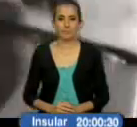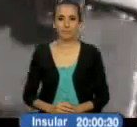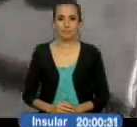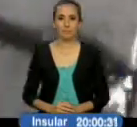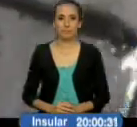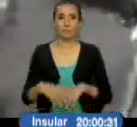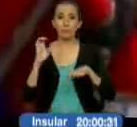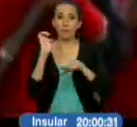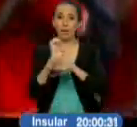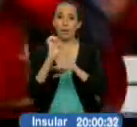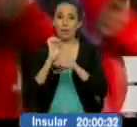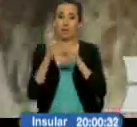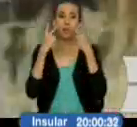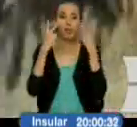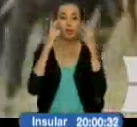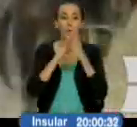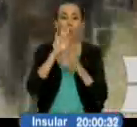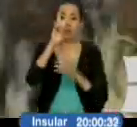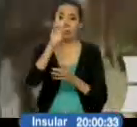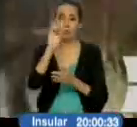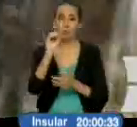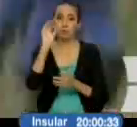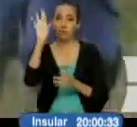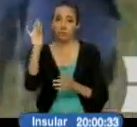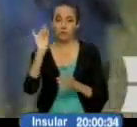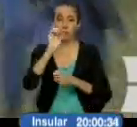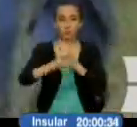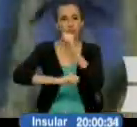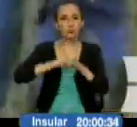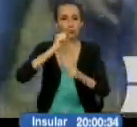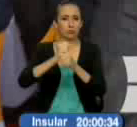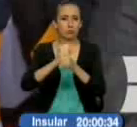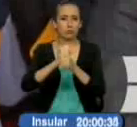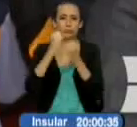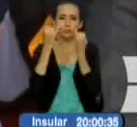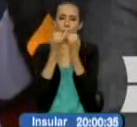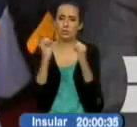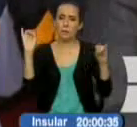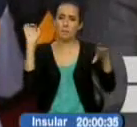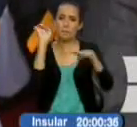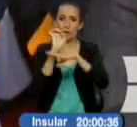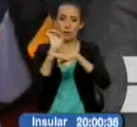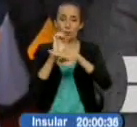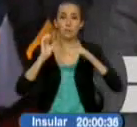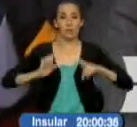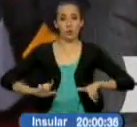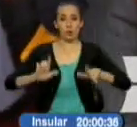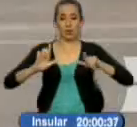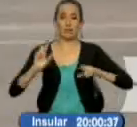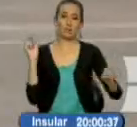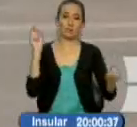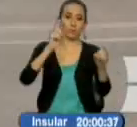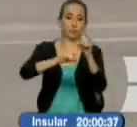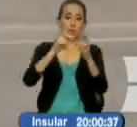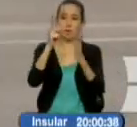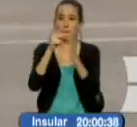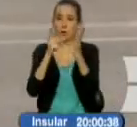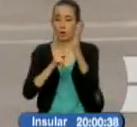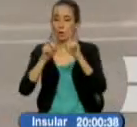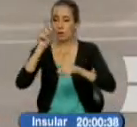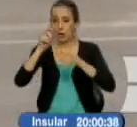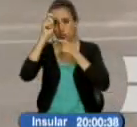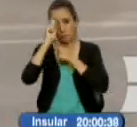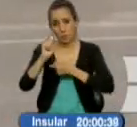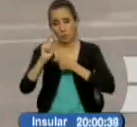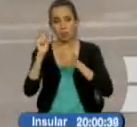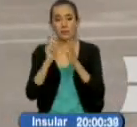El Ecuador conmemora 208 años del primer grito de la independencia. El presidente Lenín Moreno asistió a las ceremonias de